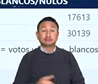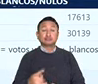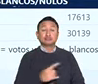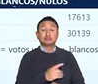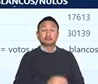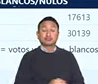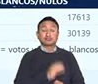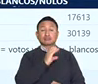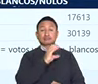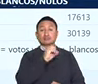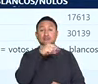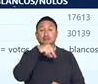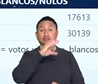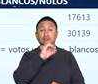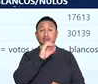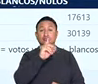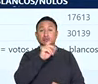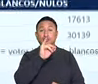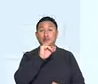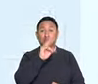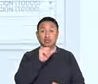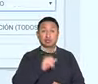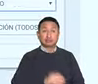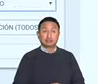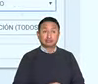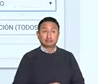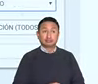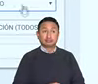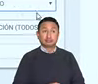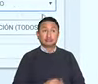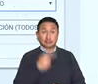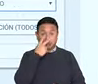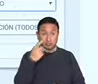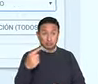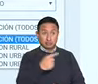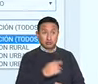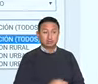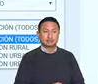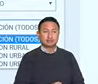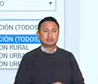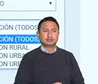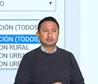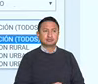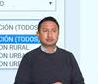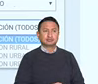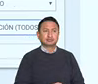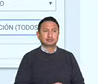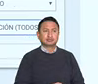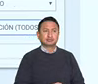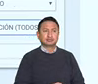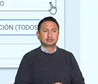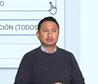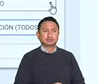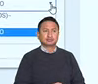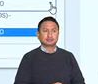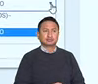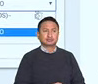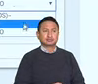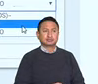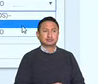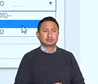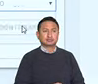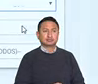ya con una alcaldesa. Aparentemente vamos a la Concordia. Veamos. ¿Quiere ir a la Concordia? Sí, la Concordia. Es un